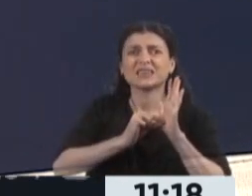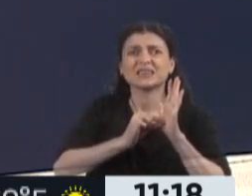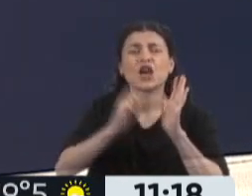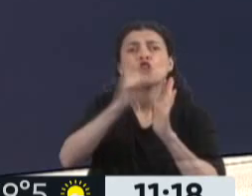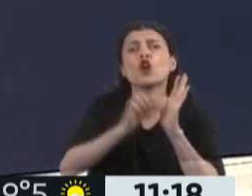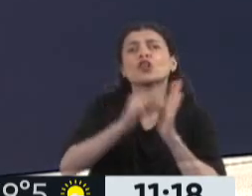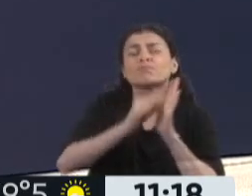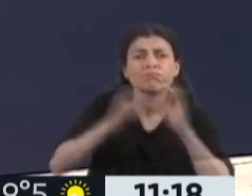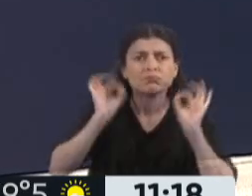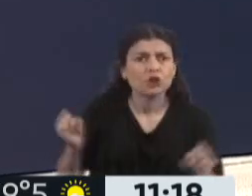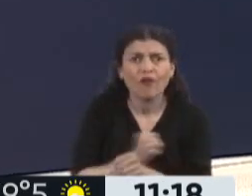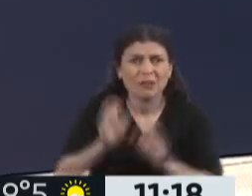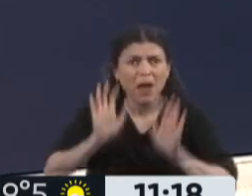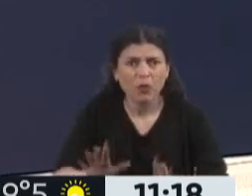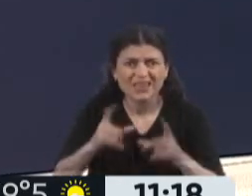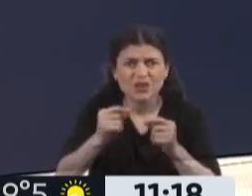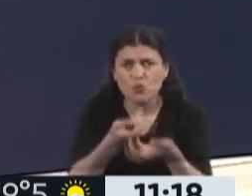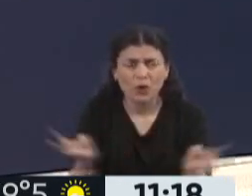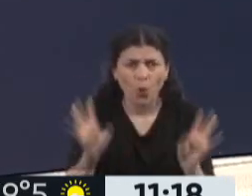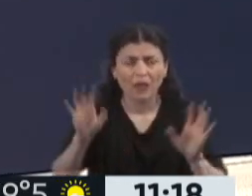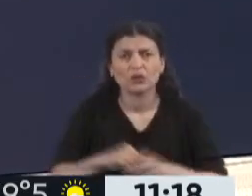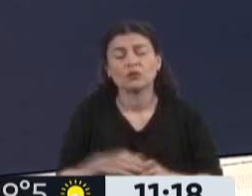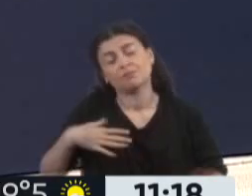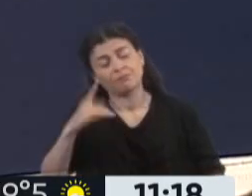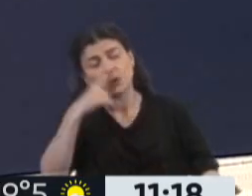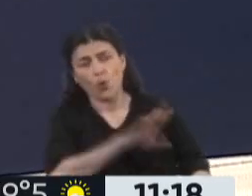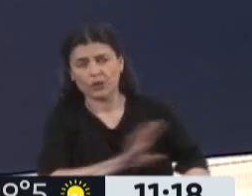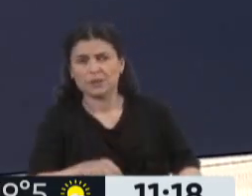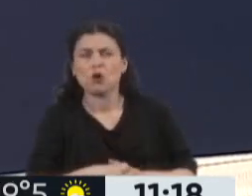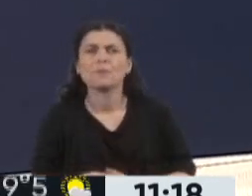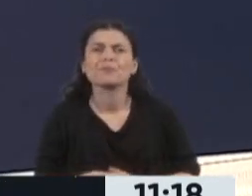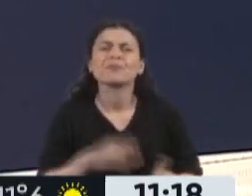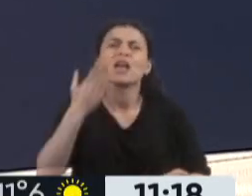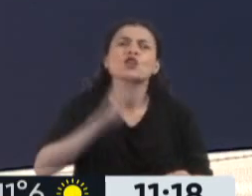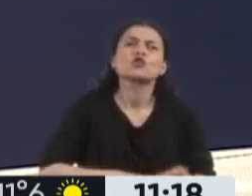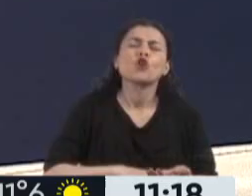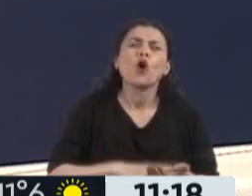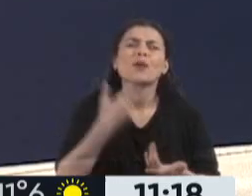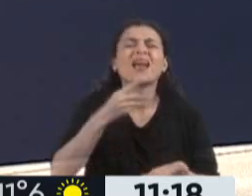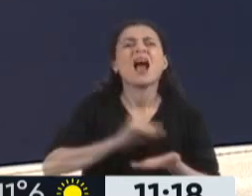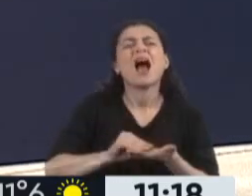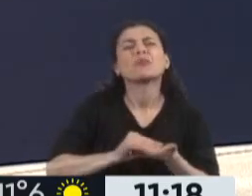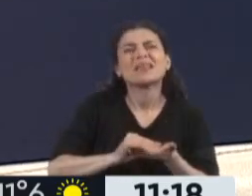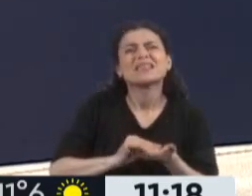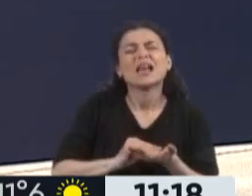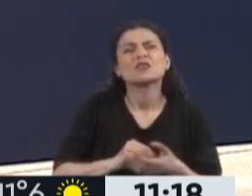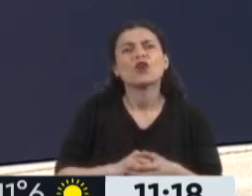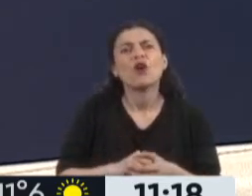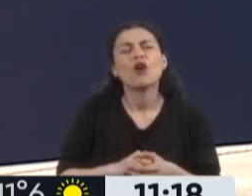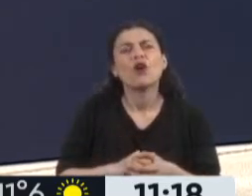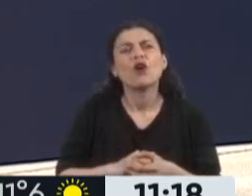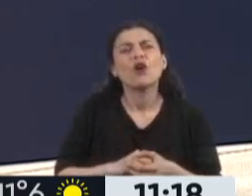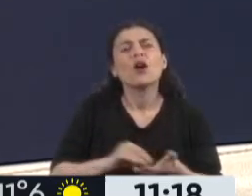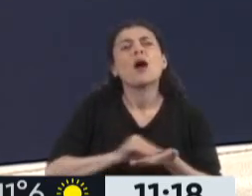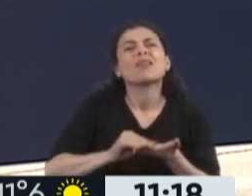diga? Última es falso lo que pregunta. dice. Última pregunta. Me voy a referir a la compañía administradora del mercado